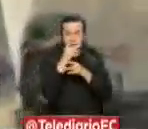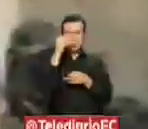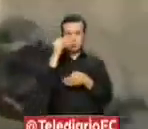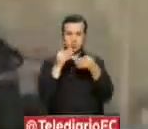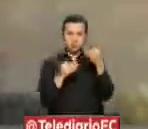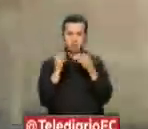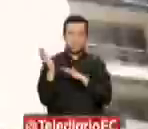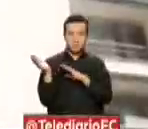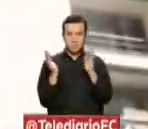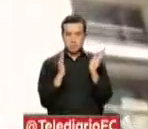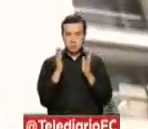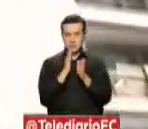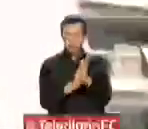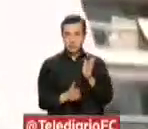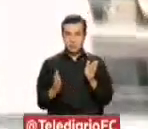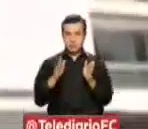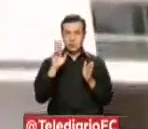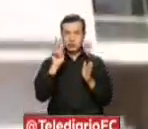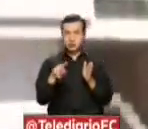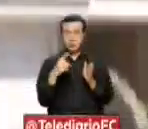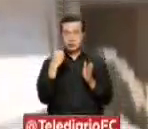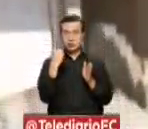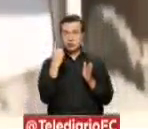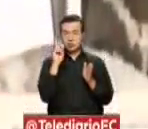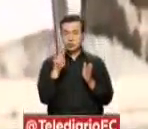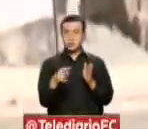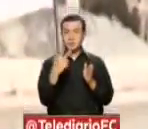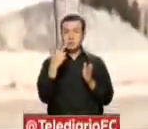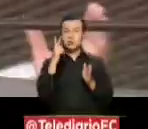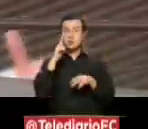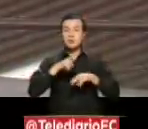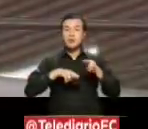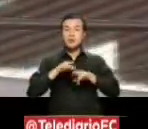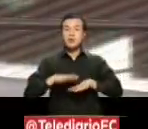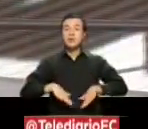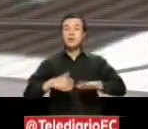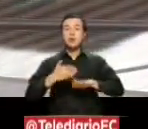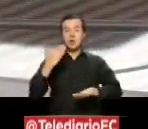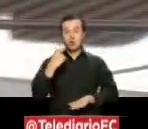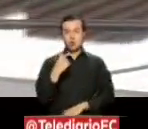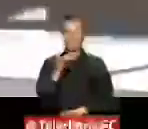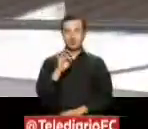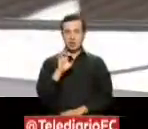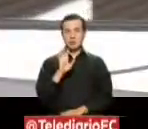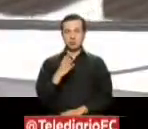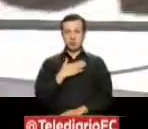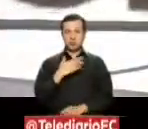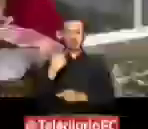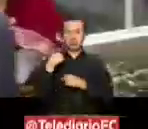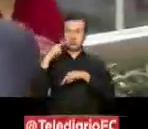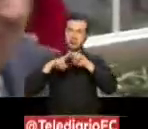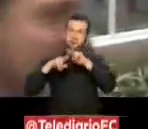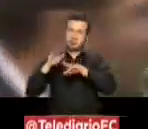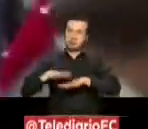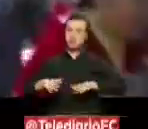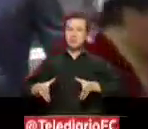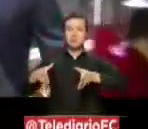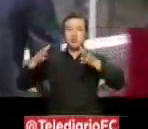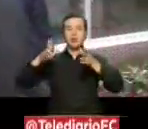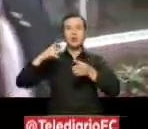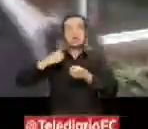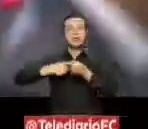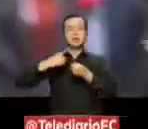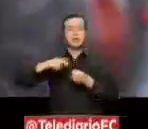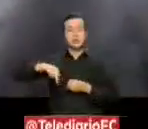Judicatura Transitorio en el periodo 2011-2013, una fue construida en la administración de Gustavo Yalg. Se trata del complejo judicial Quito